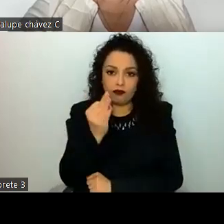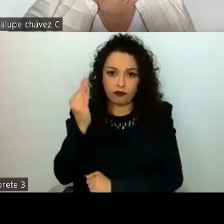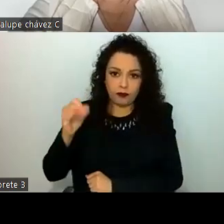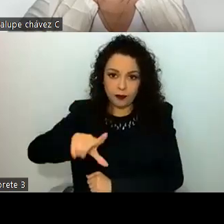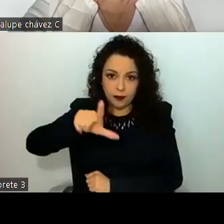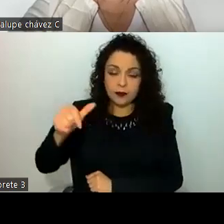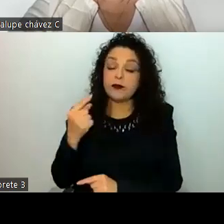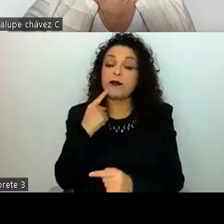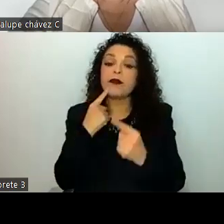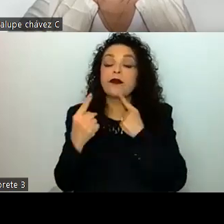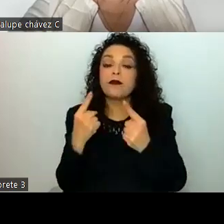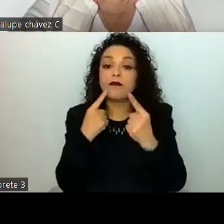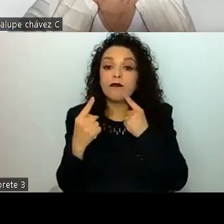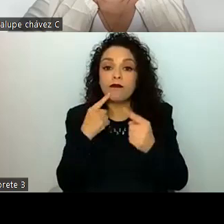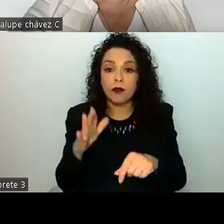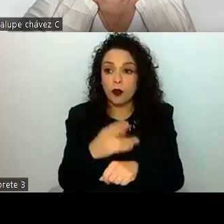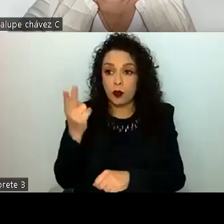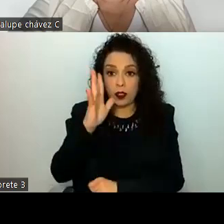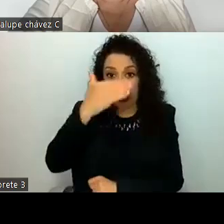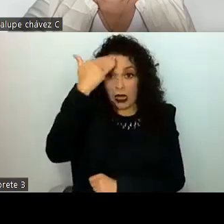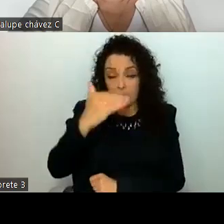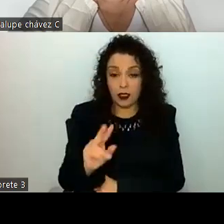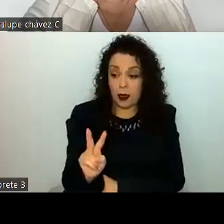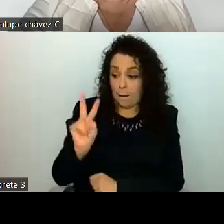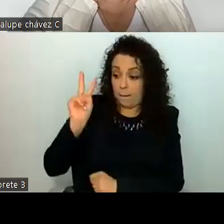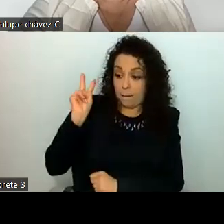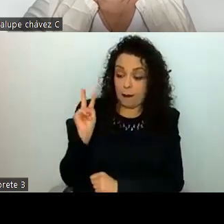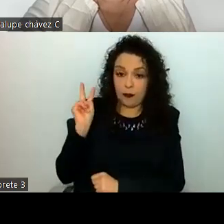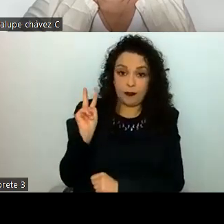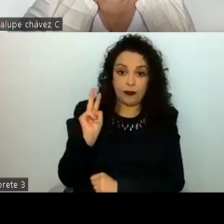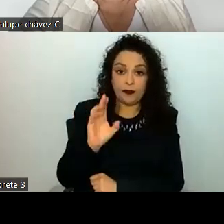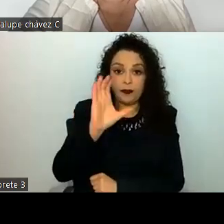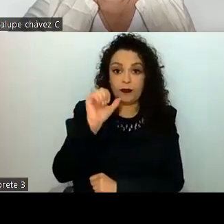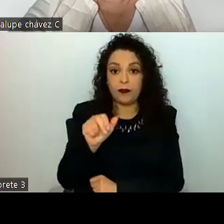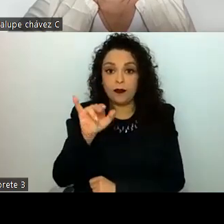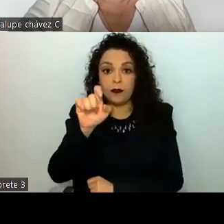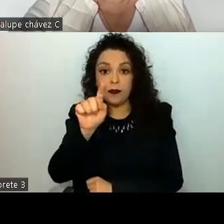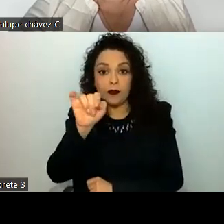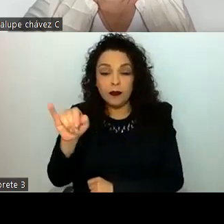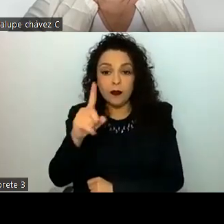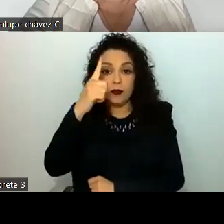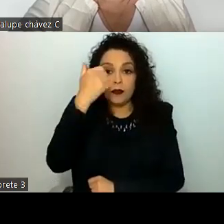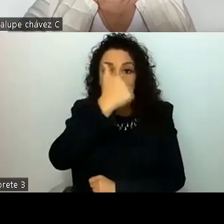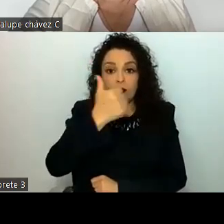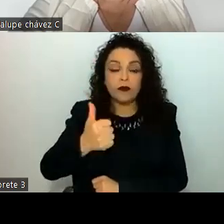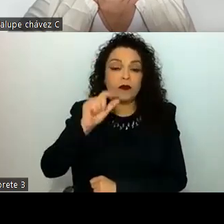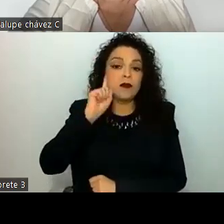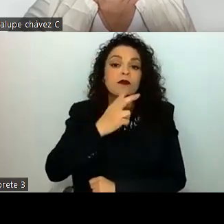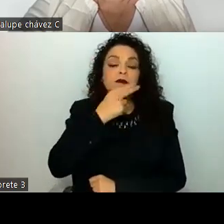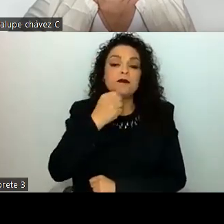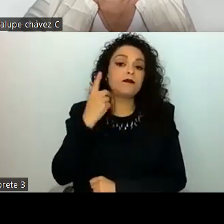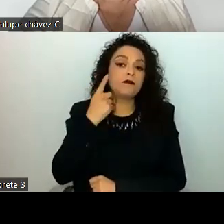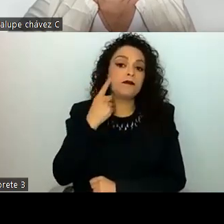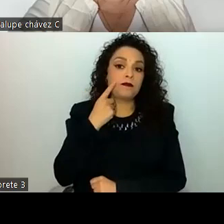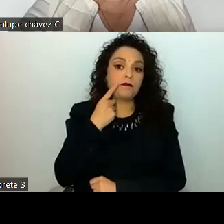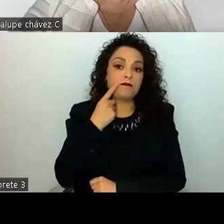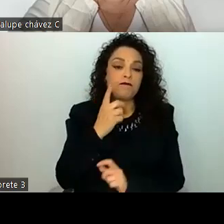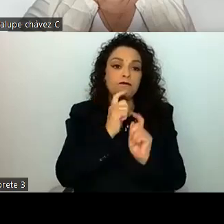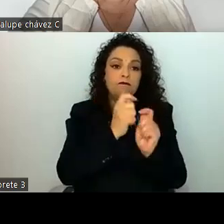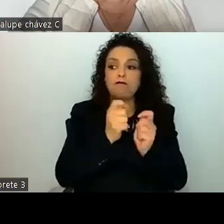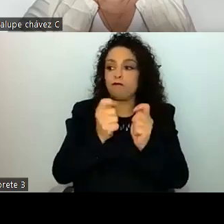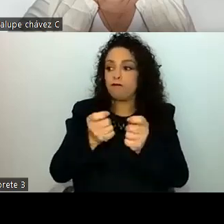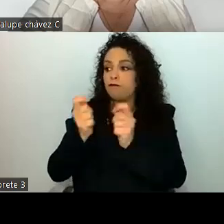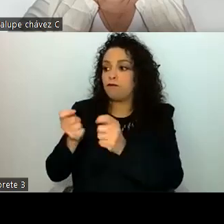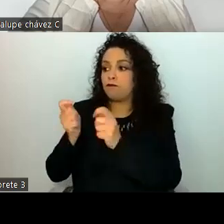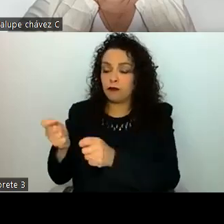seguramente saben, el pasado viernes la Canieti hizo llegar a cada uno de los diputados y diputadas de esta comisión